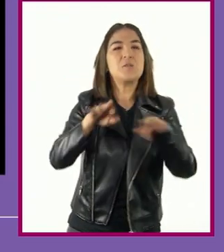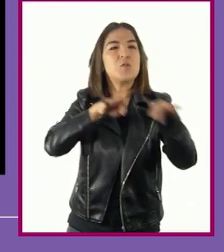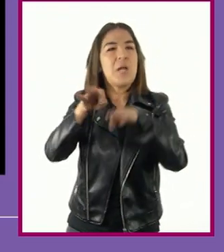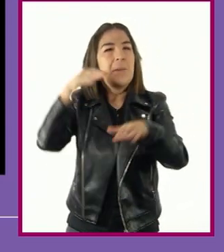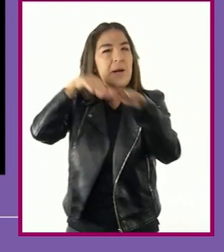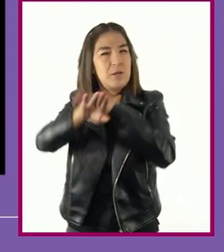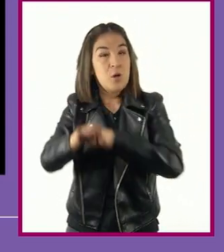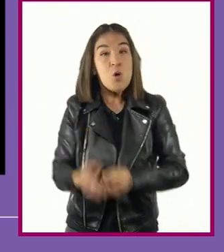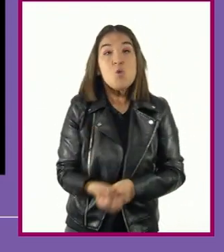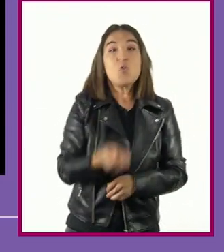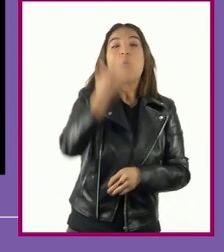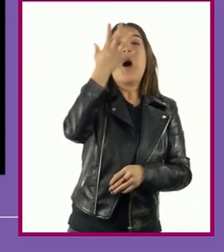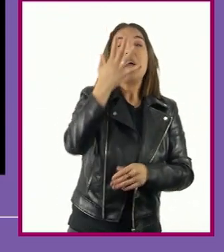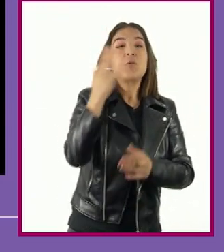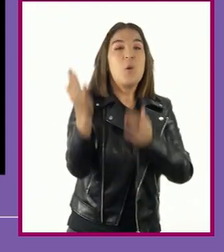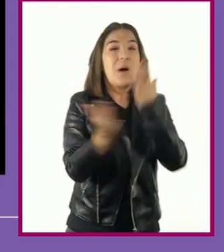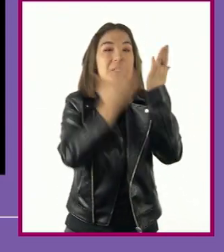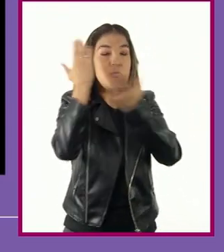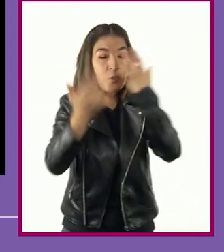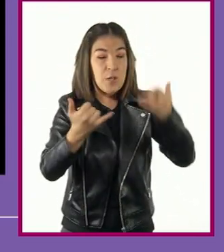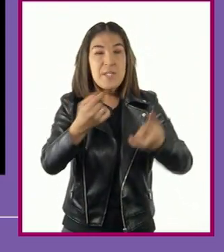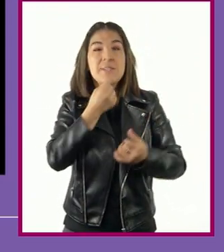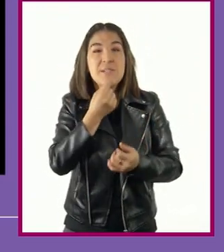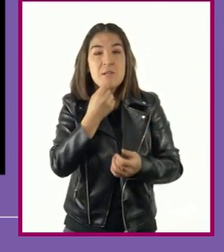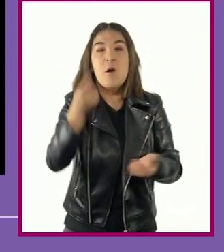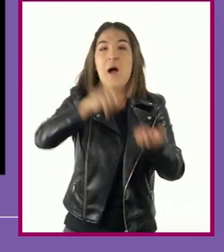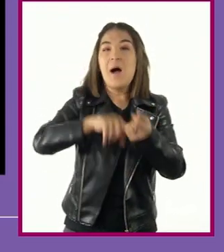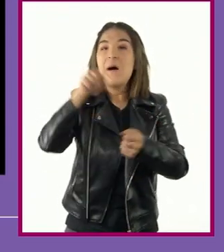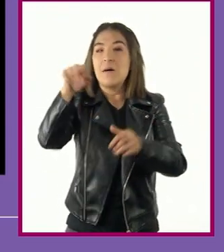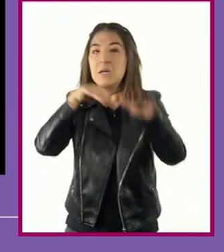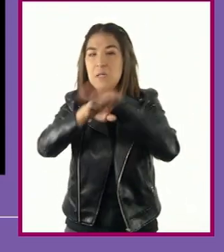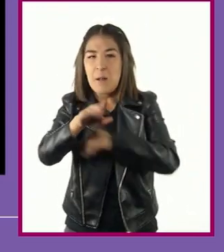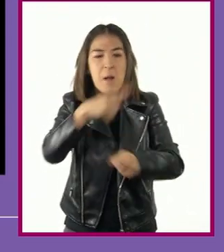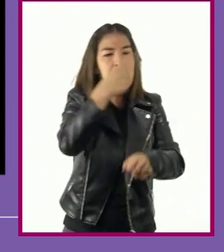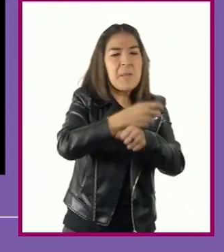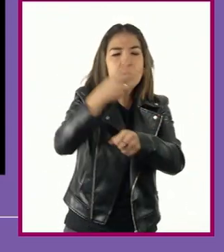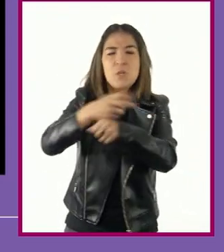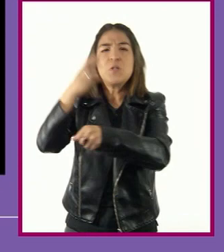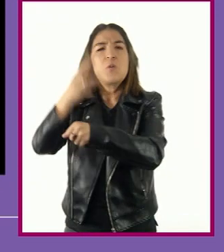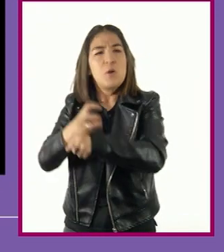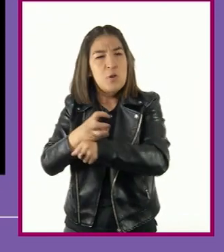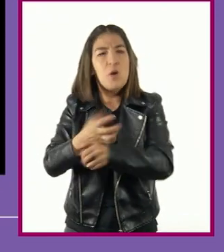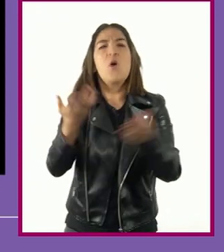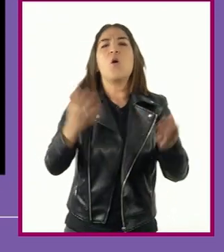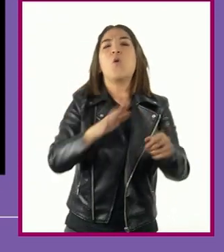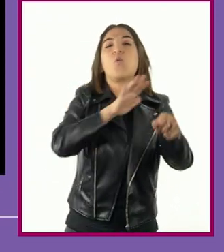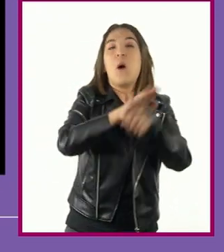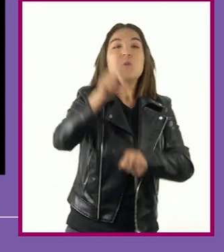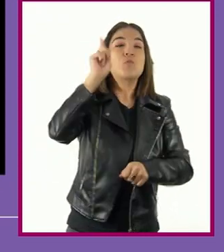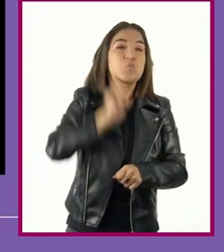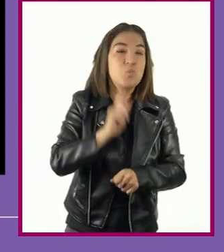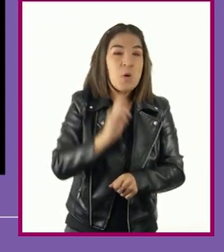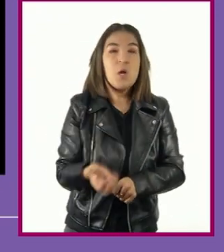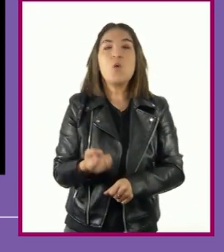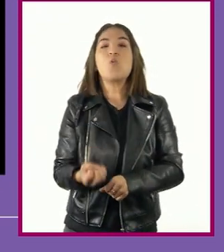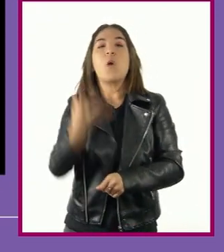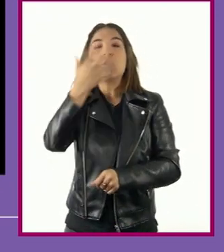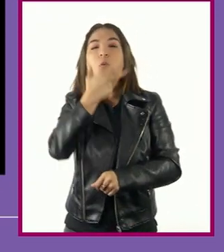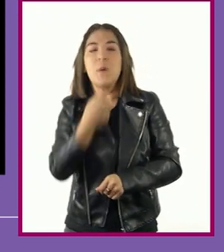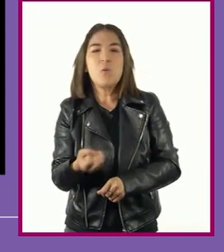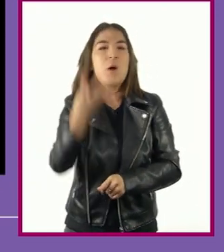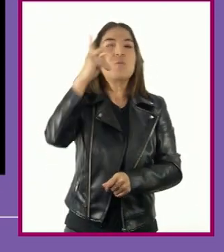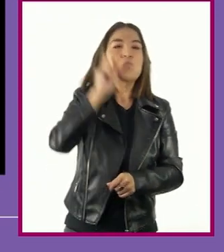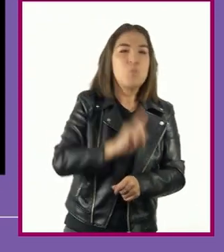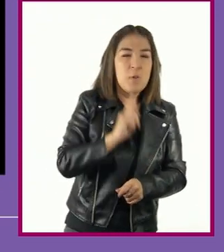estudiantes asisten, de qué grado son, cuántos turnos, cuántos hombres, cuántas mujeres. Incluso